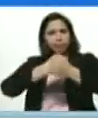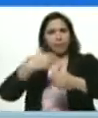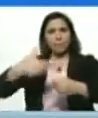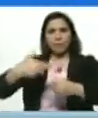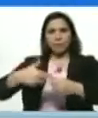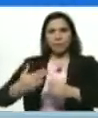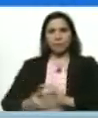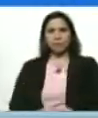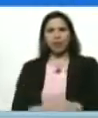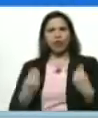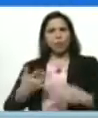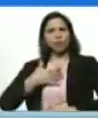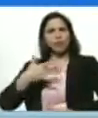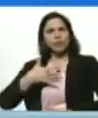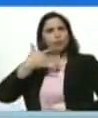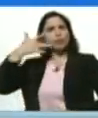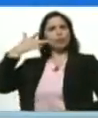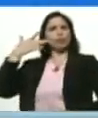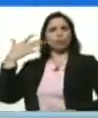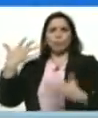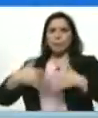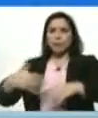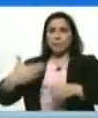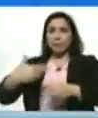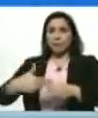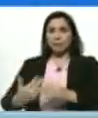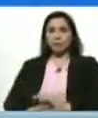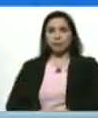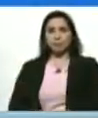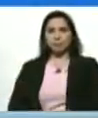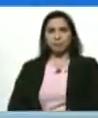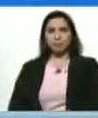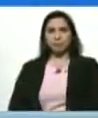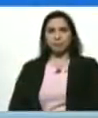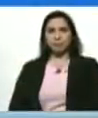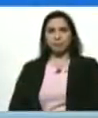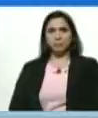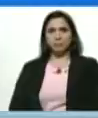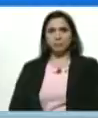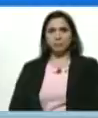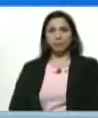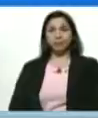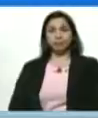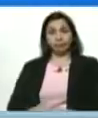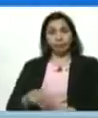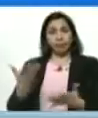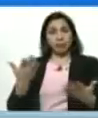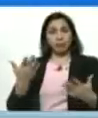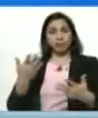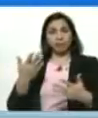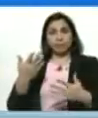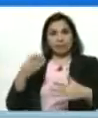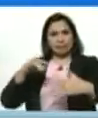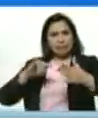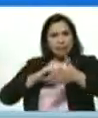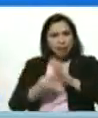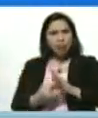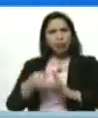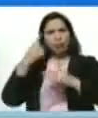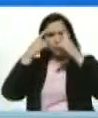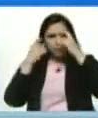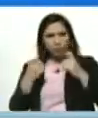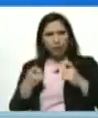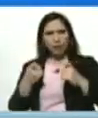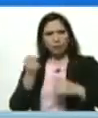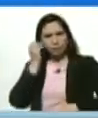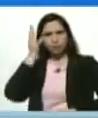como nos sentimos orgullosos de pedevesa en su carácter técnico profesional en su capacidad gerencial